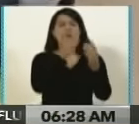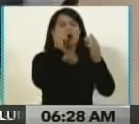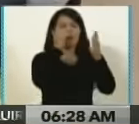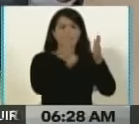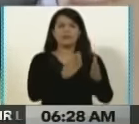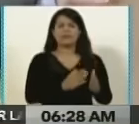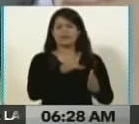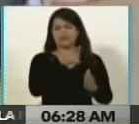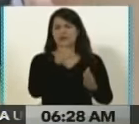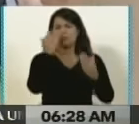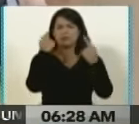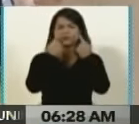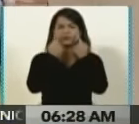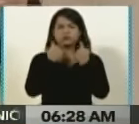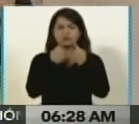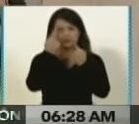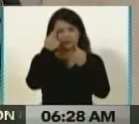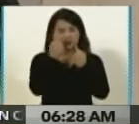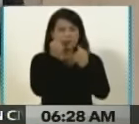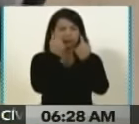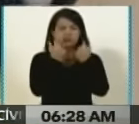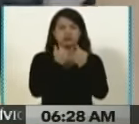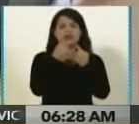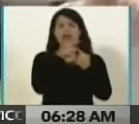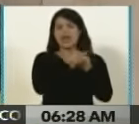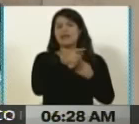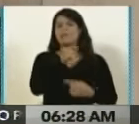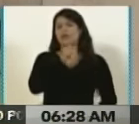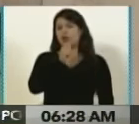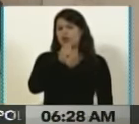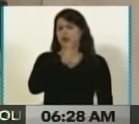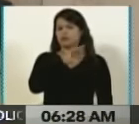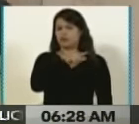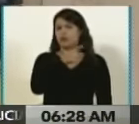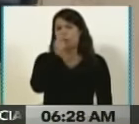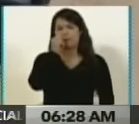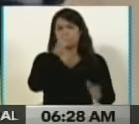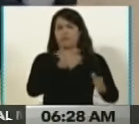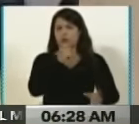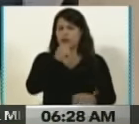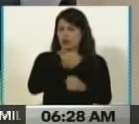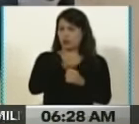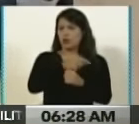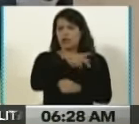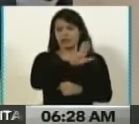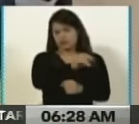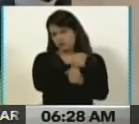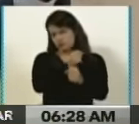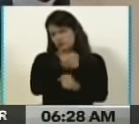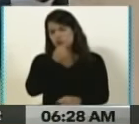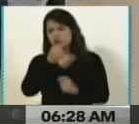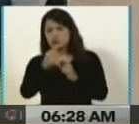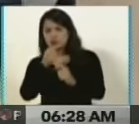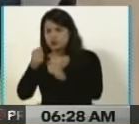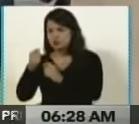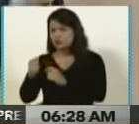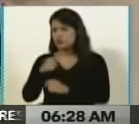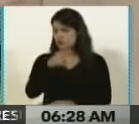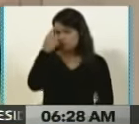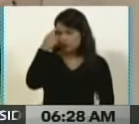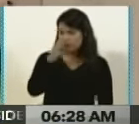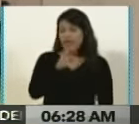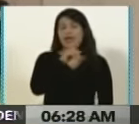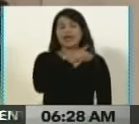Bueno, como todas las labores que hace un periodista, entrevistando, compartiendo. Y como se sabe bien, él cubría la fuente